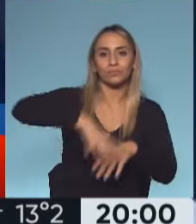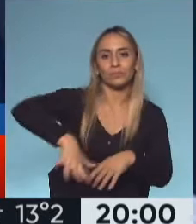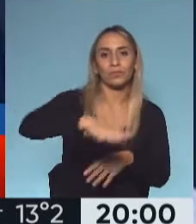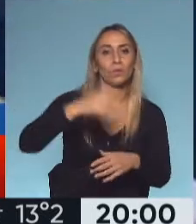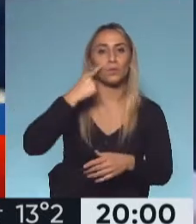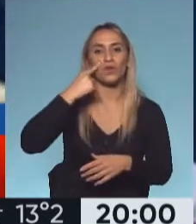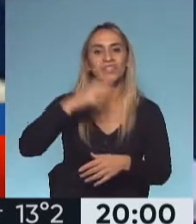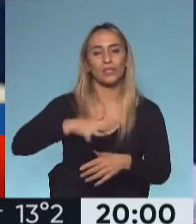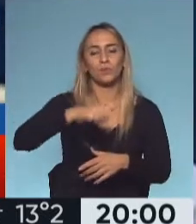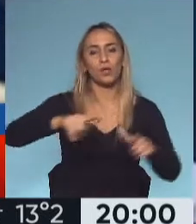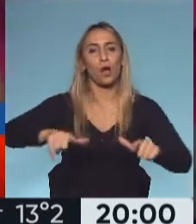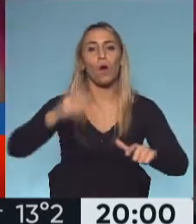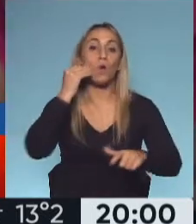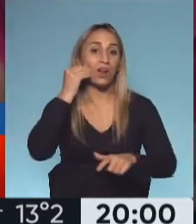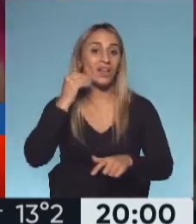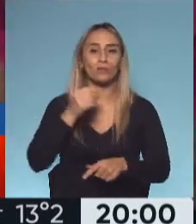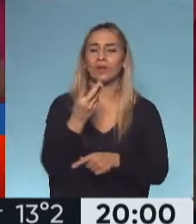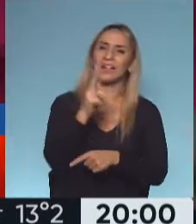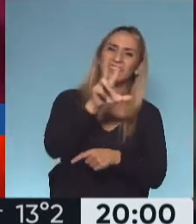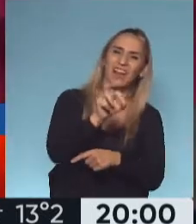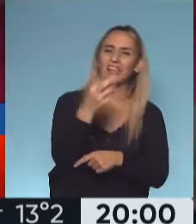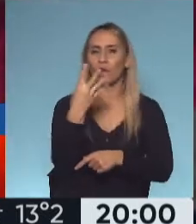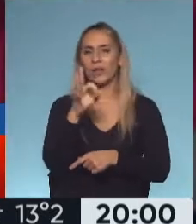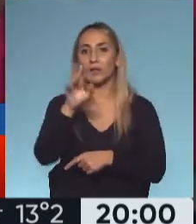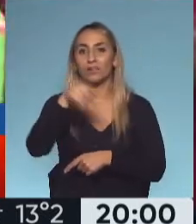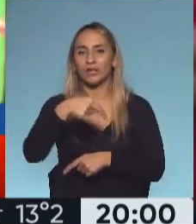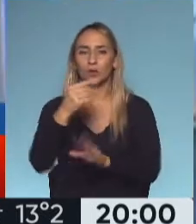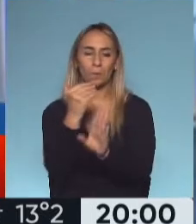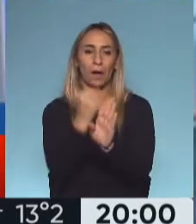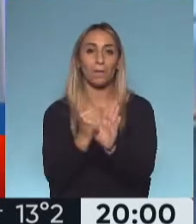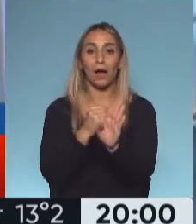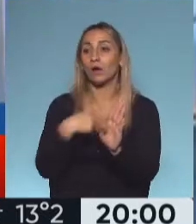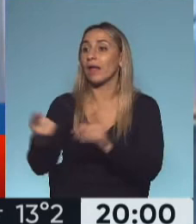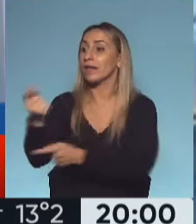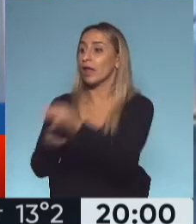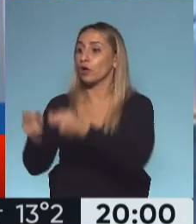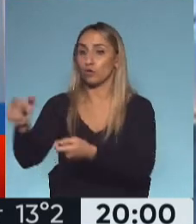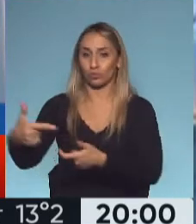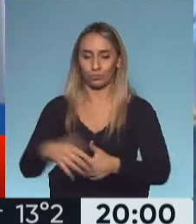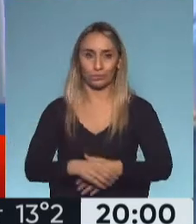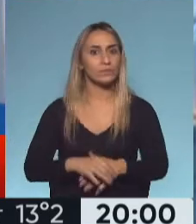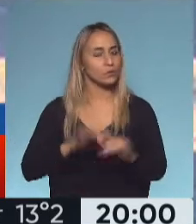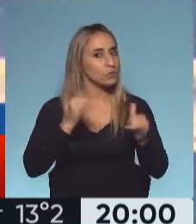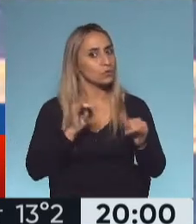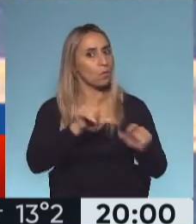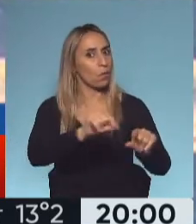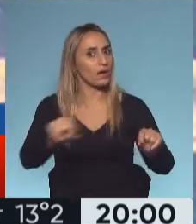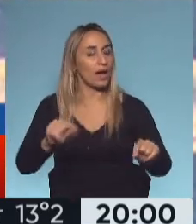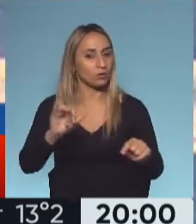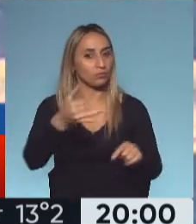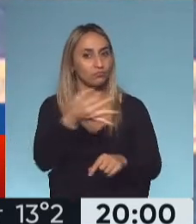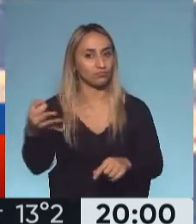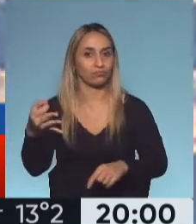son entre un 30 y un 40% más bajos respecto del comercio minorista habitual. Sí, muy barato, sí. Sí, la verdad